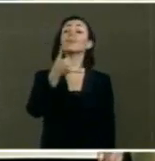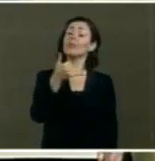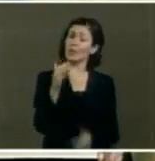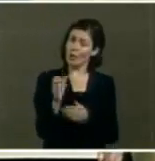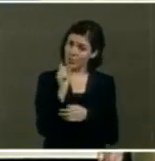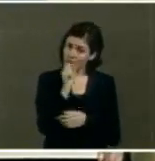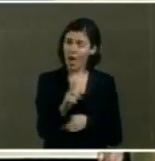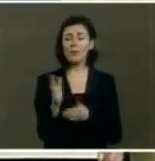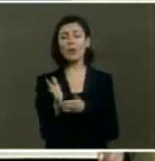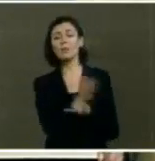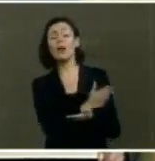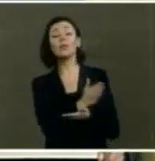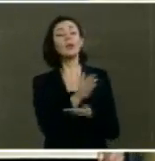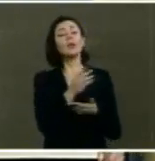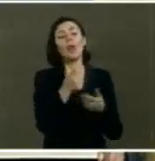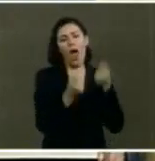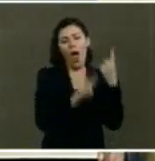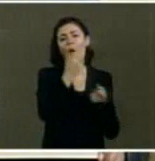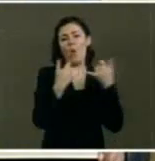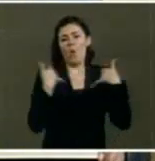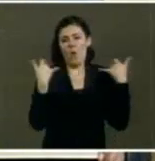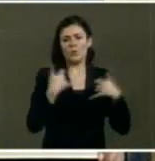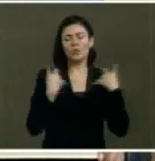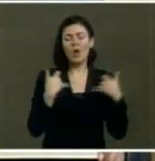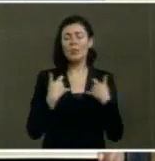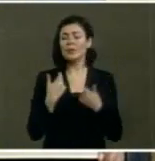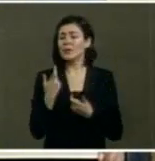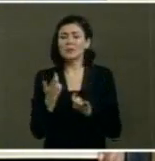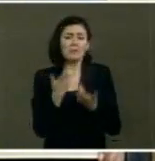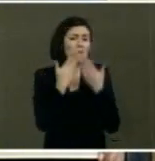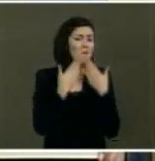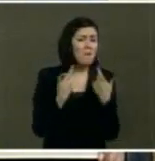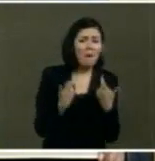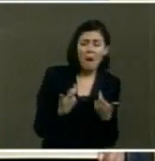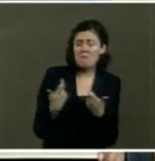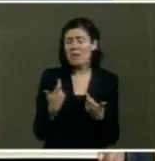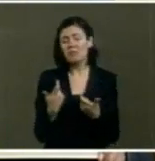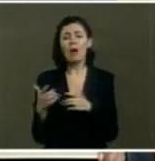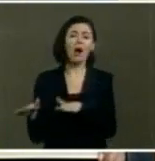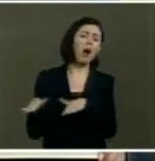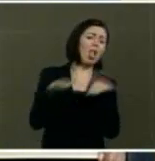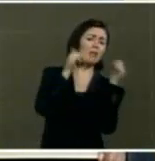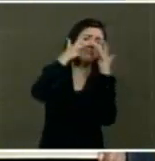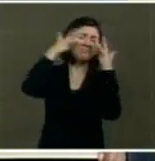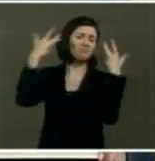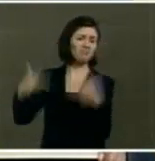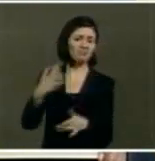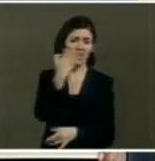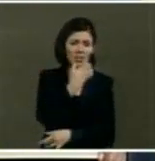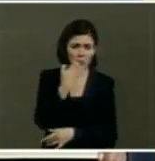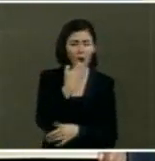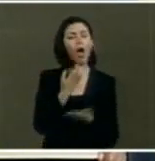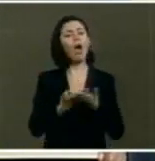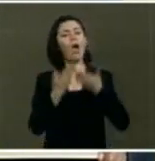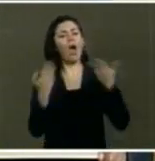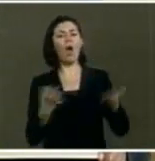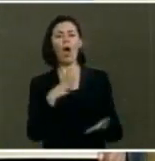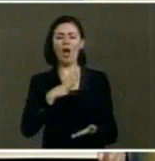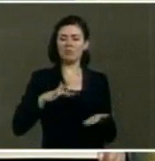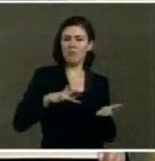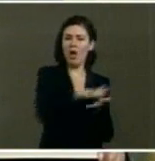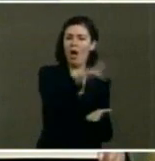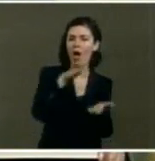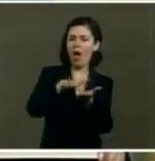estudios por falta de dinero, hoy más de 6 millones de jóvenes o niños tienen el apoyo de una beca